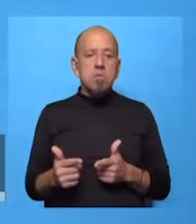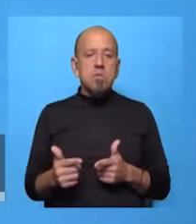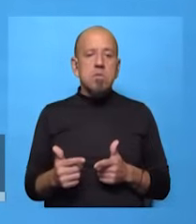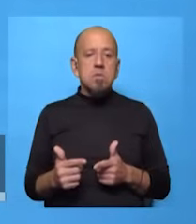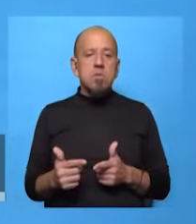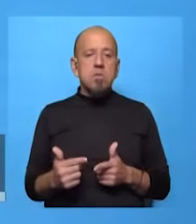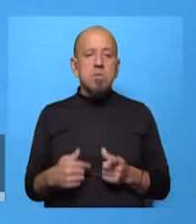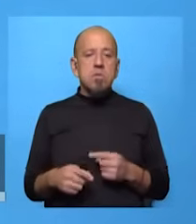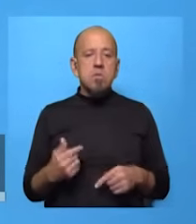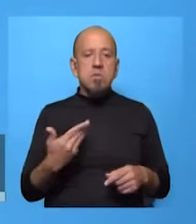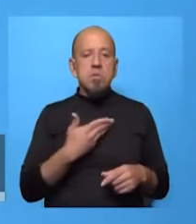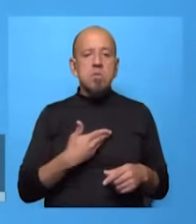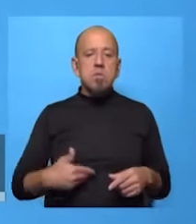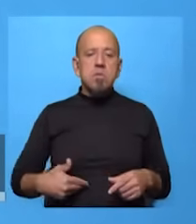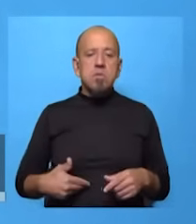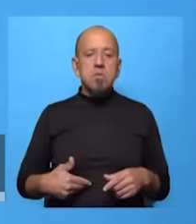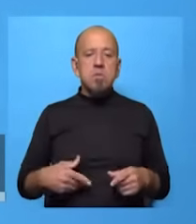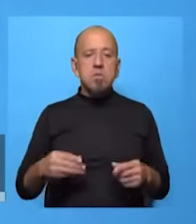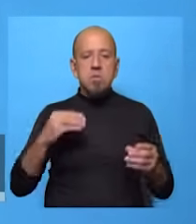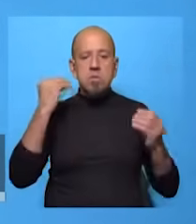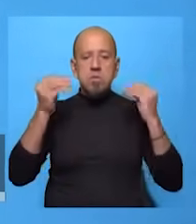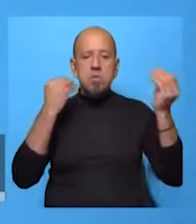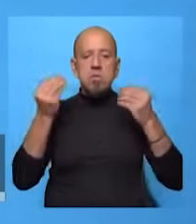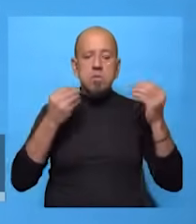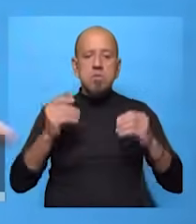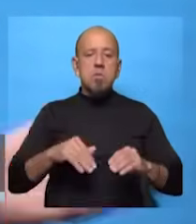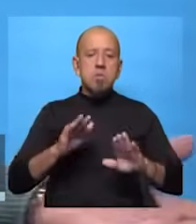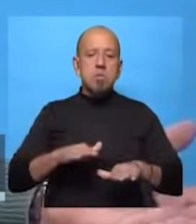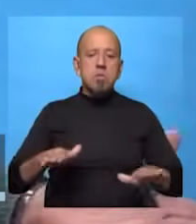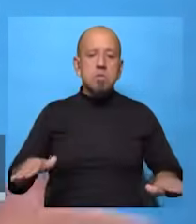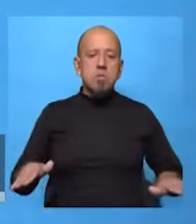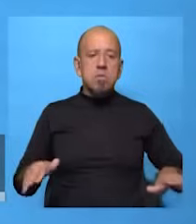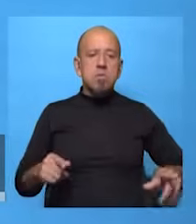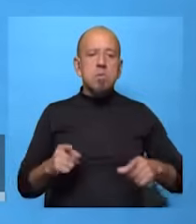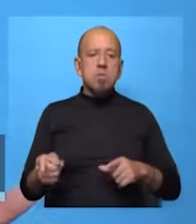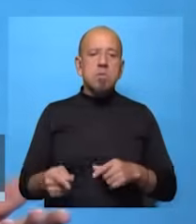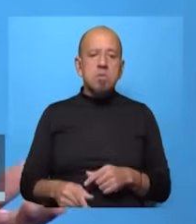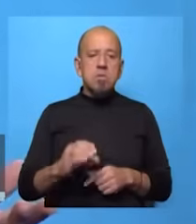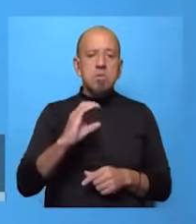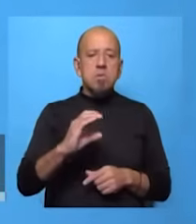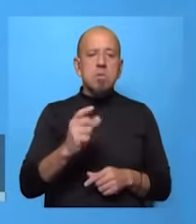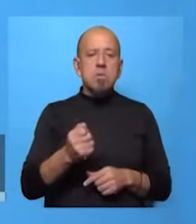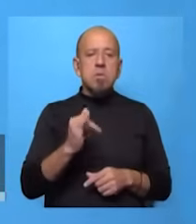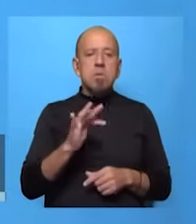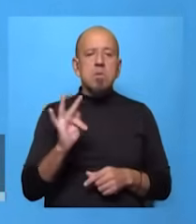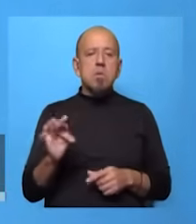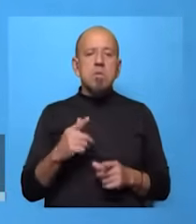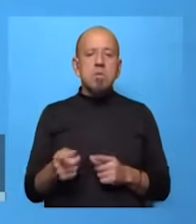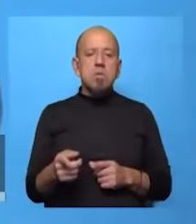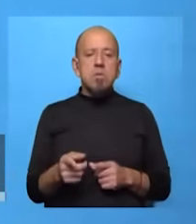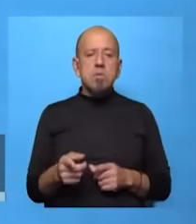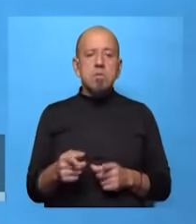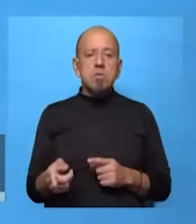y el gobierno me dice que está preocupado por la primera infancia hagan dar esos caif que ya están construidos ya gastamos la plata